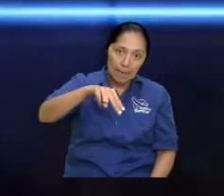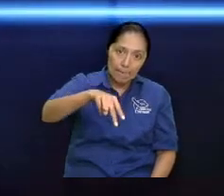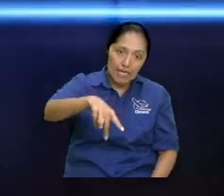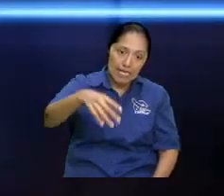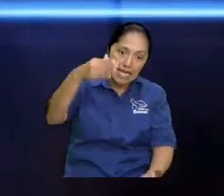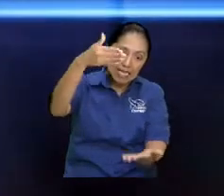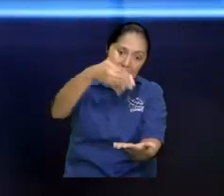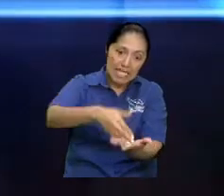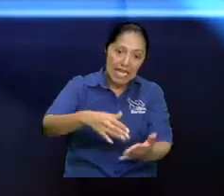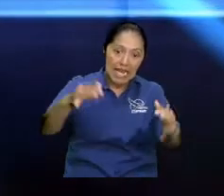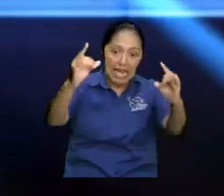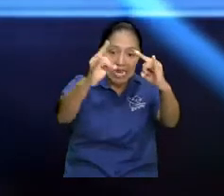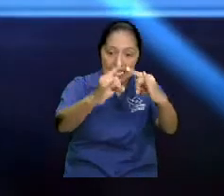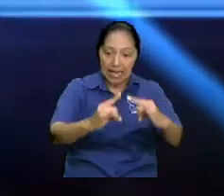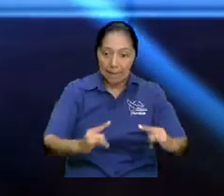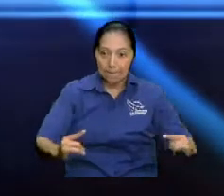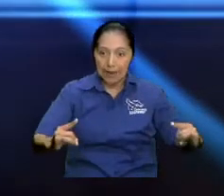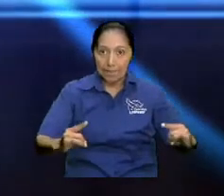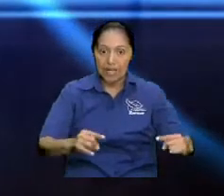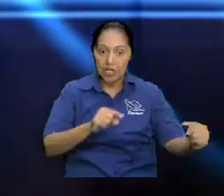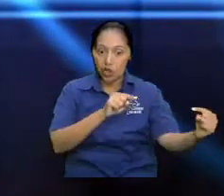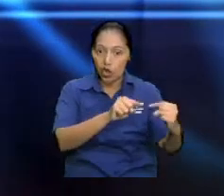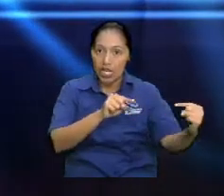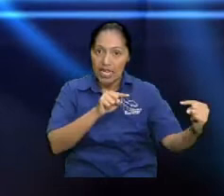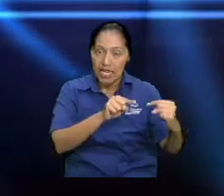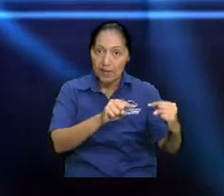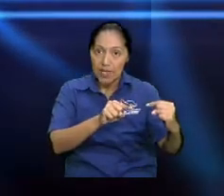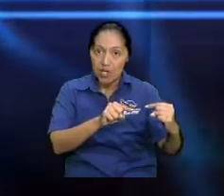temor, tan lindo que es Dios, ¿va?